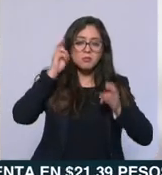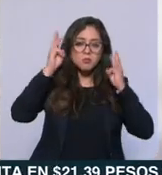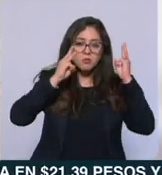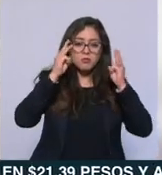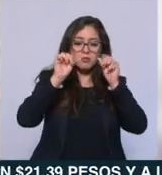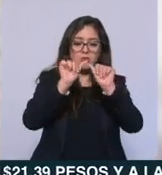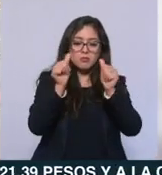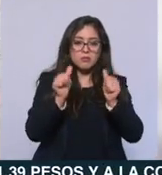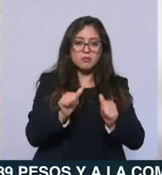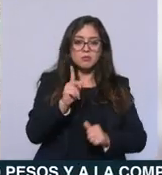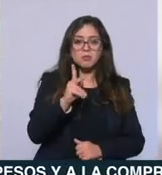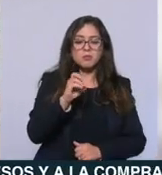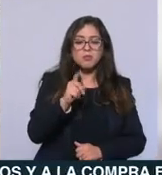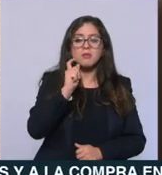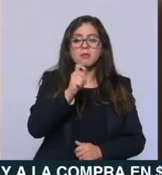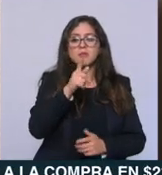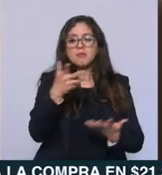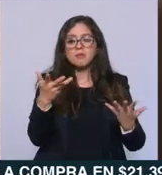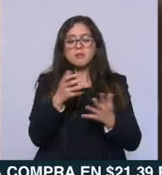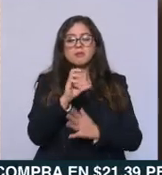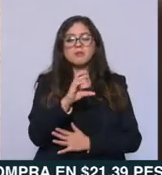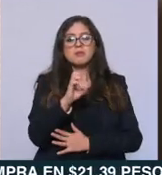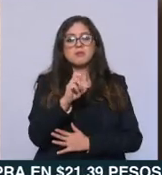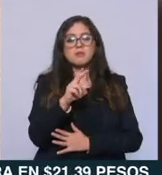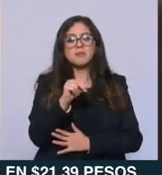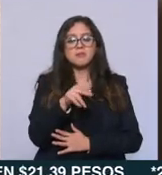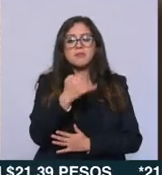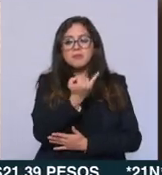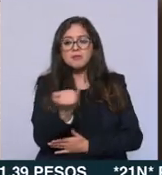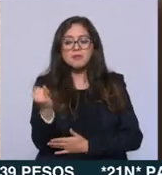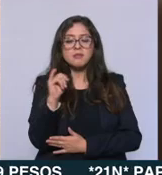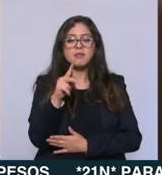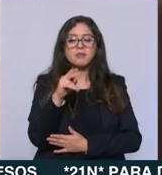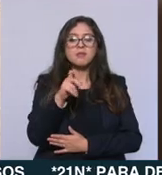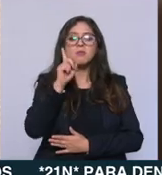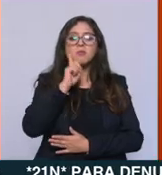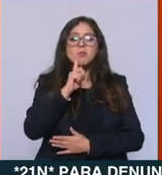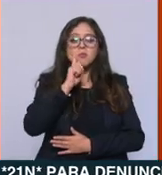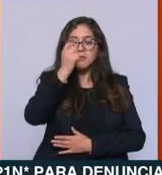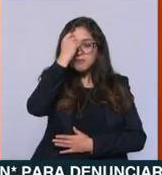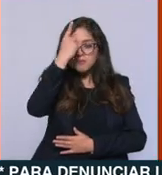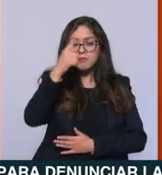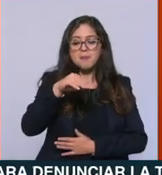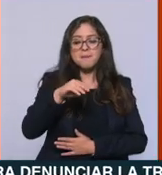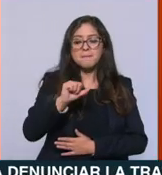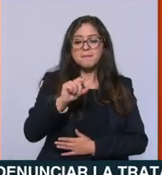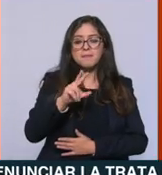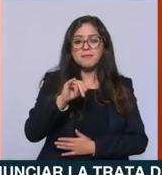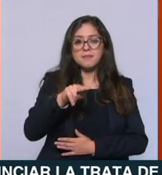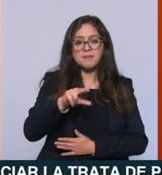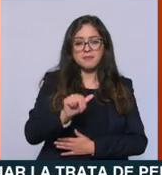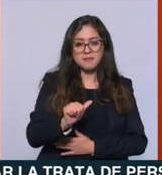Popular, con la exposición de cerámica Jardín Interior, de la artista Mariana Velázquez. Cintia Carranza, 21 Noticias.